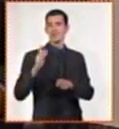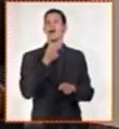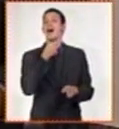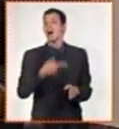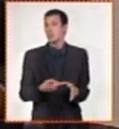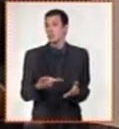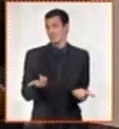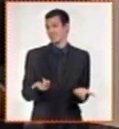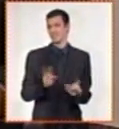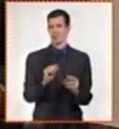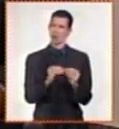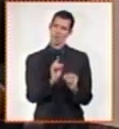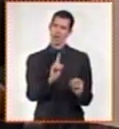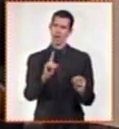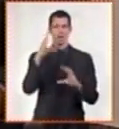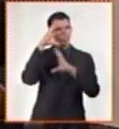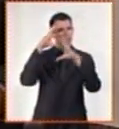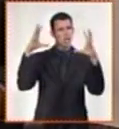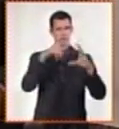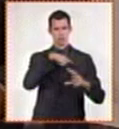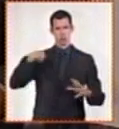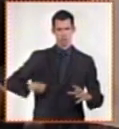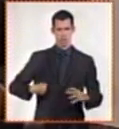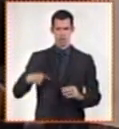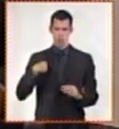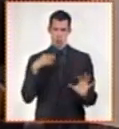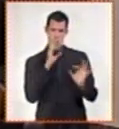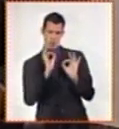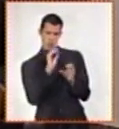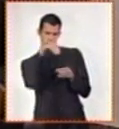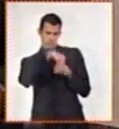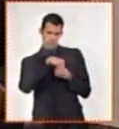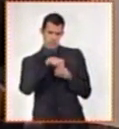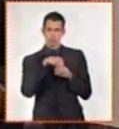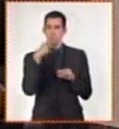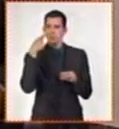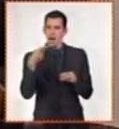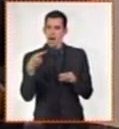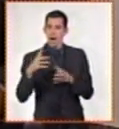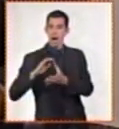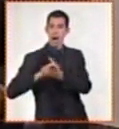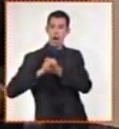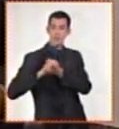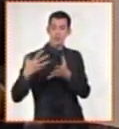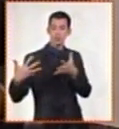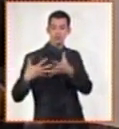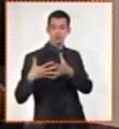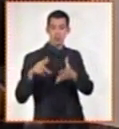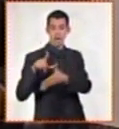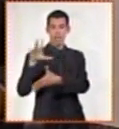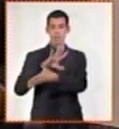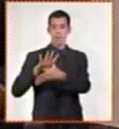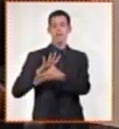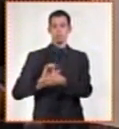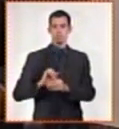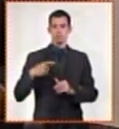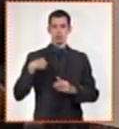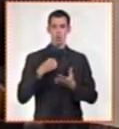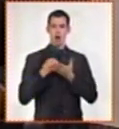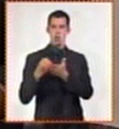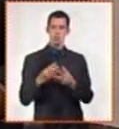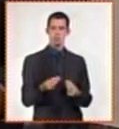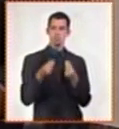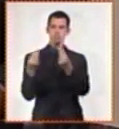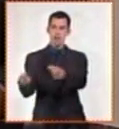china Sinovac como parte de un estudio clínico, convirtiendo la ciudad un modelo en combatir la pandemia, y la